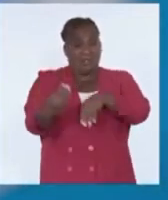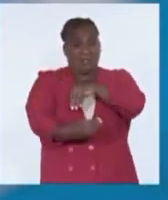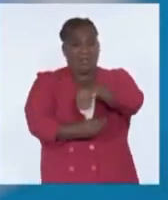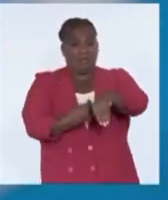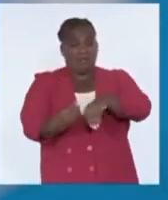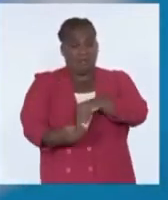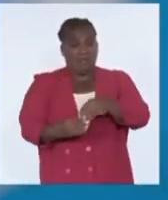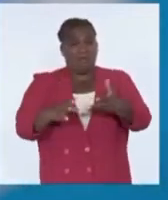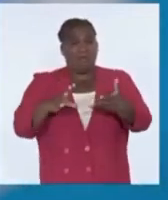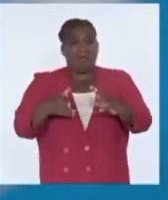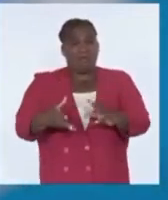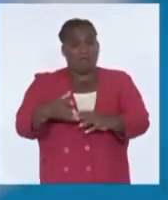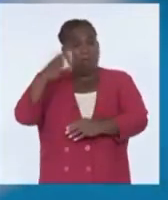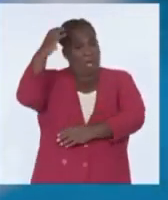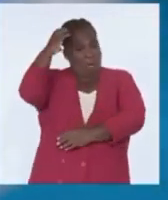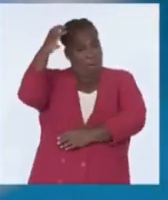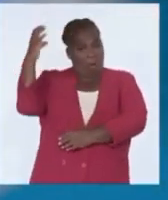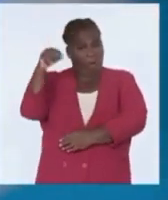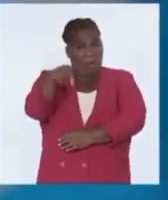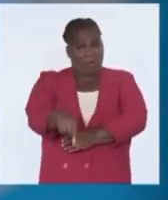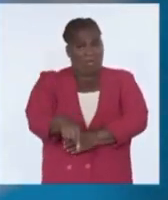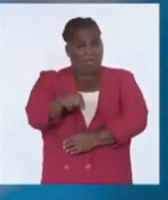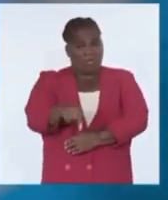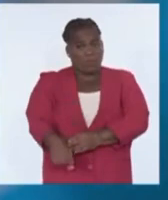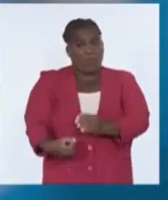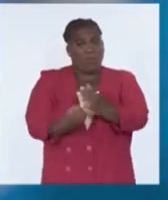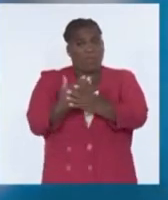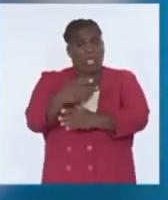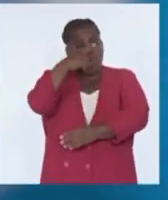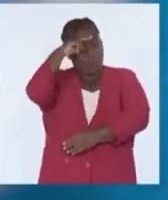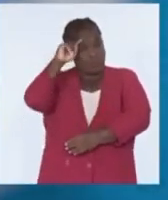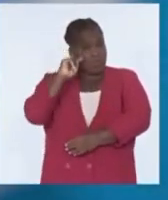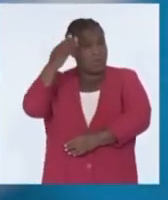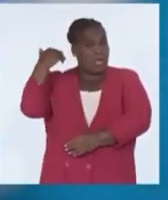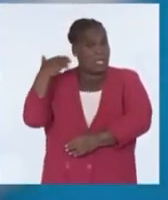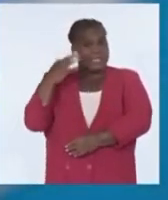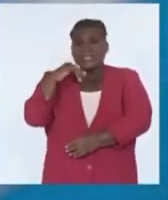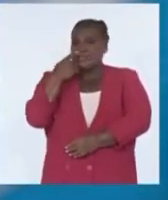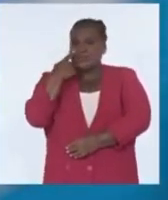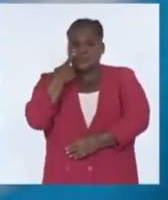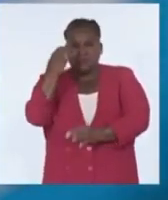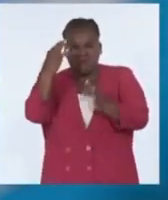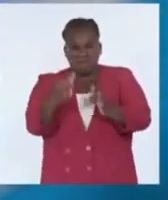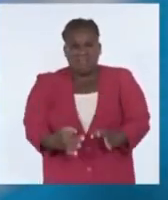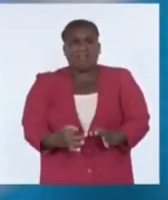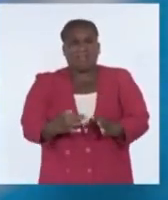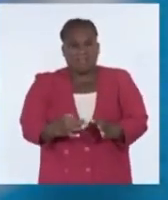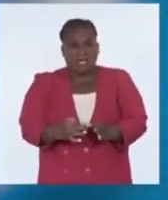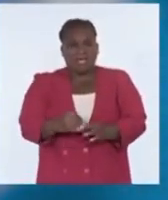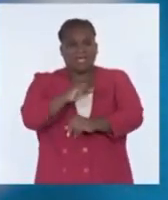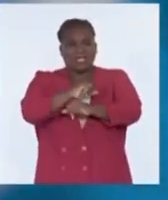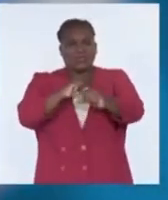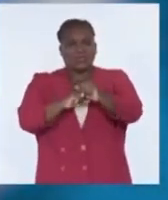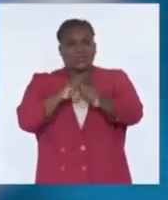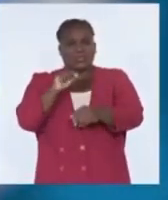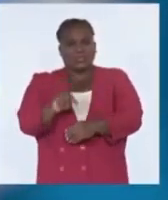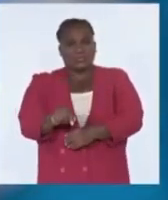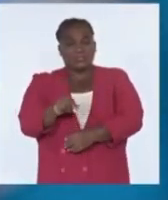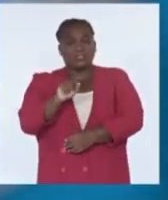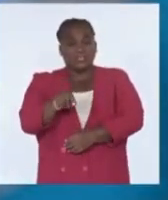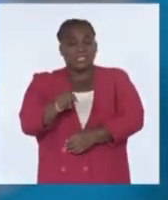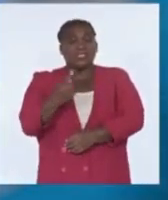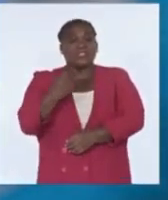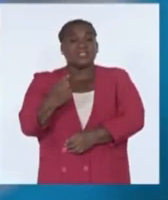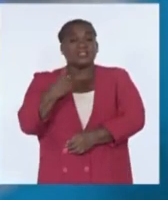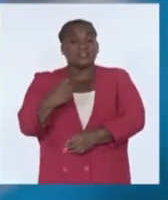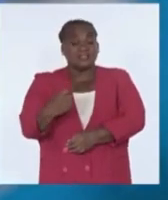de gobernanza actual creado ha casi un siglo no refleja la realidad de las estructuras multilaterales de hoy ello implica proceder a